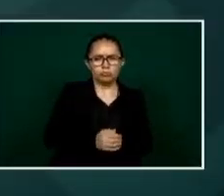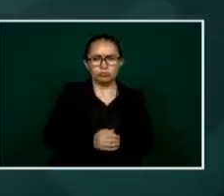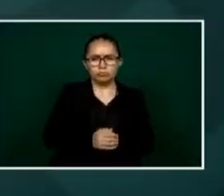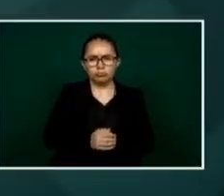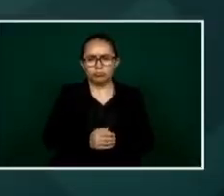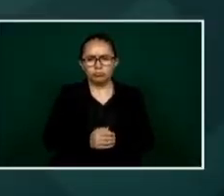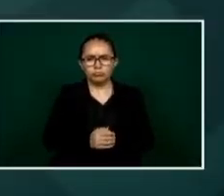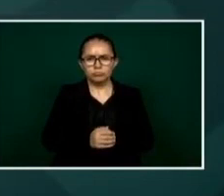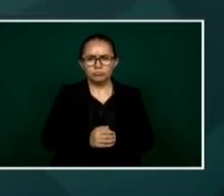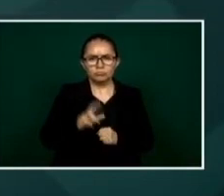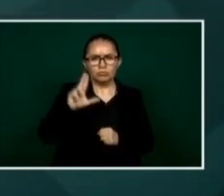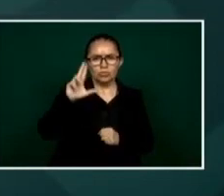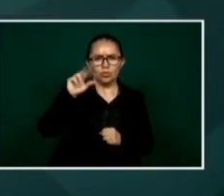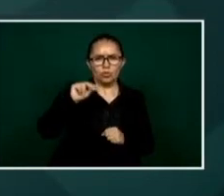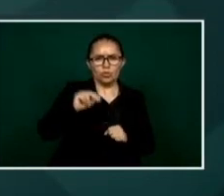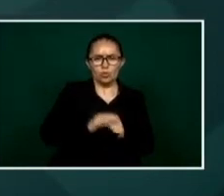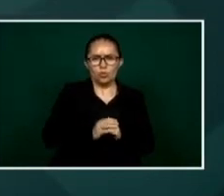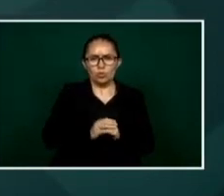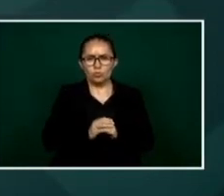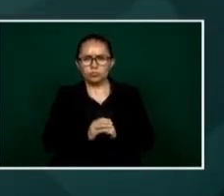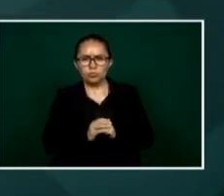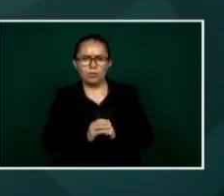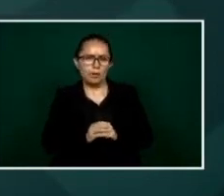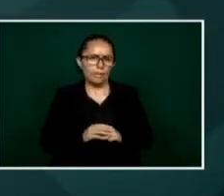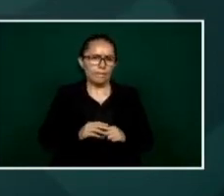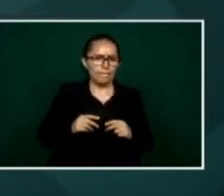No debe de haber contubernio,